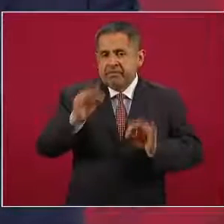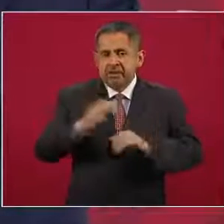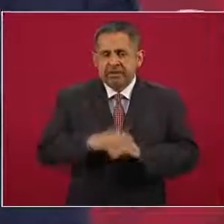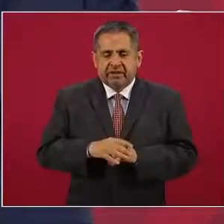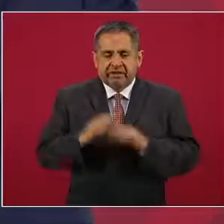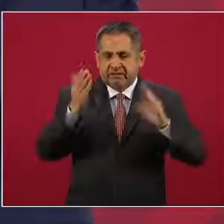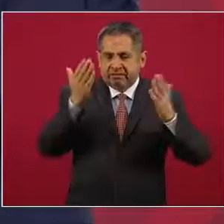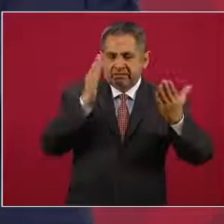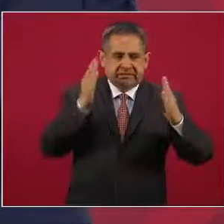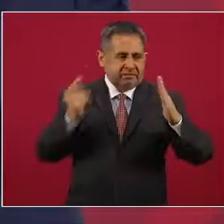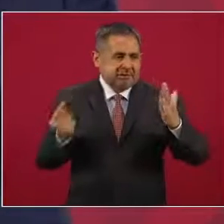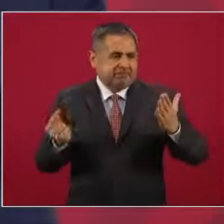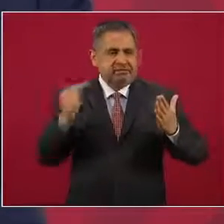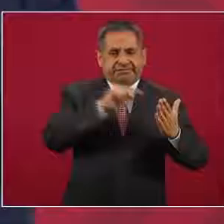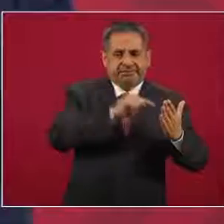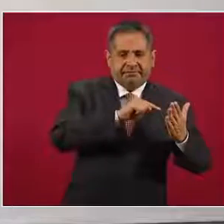que